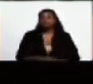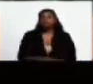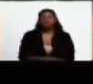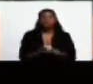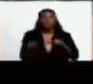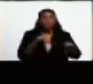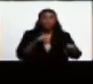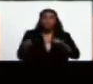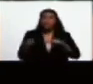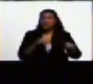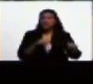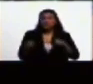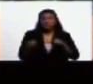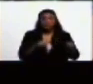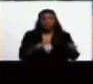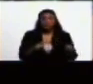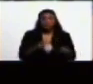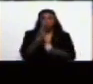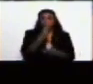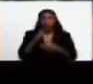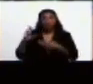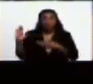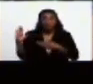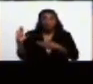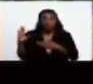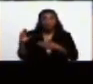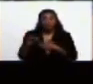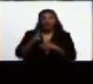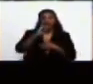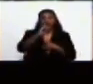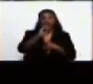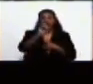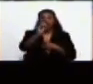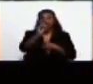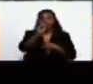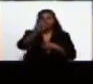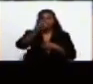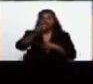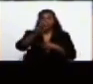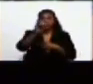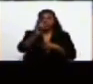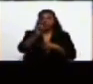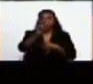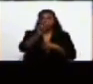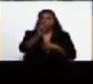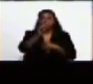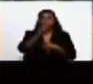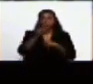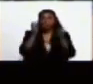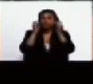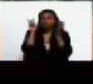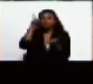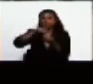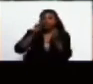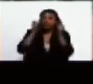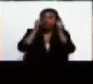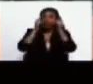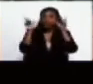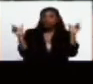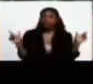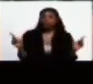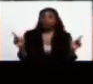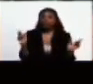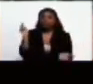Las movilizaciones en Trujillo, me comprometí con la gente de Isnotú a aparecerme por allá en sorpresa. Les voy a dar